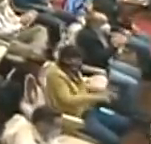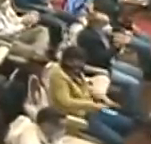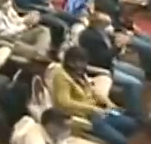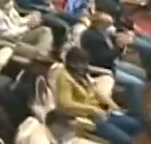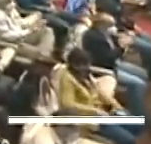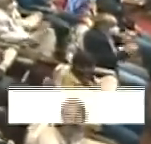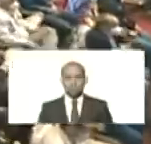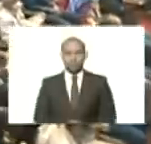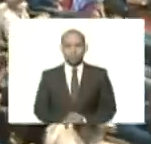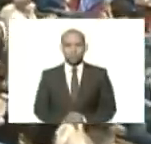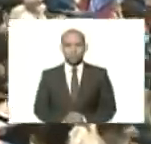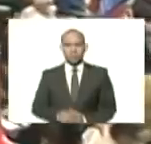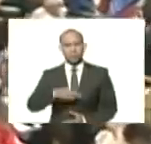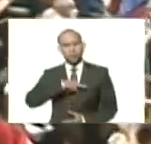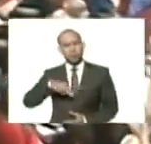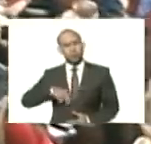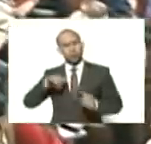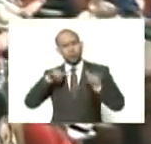Somos los mismos de Boyacá,